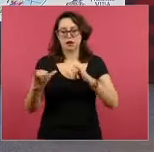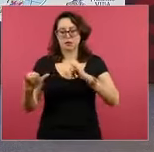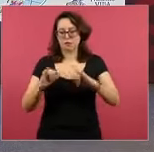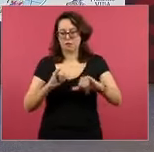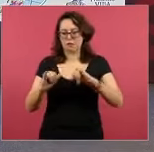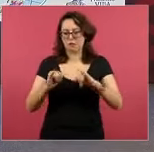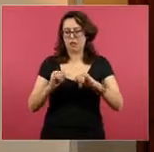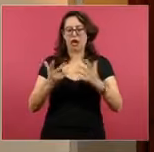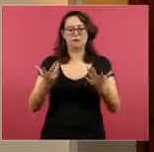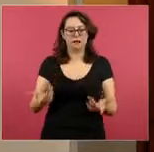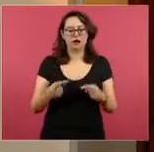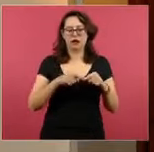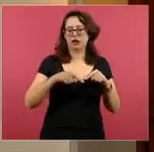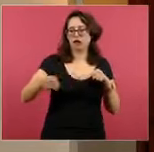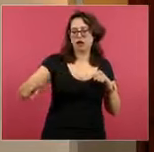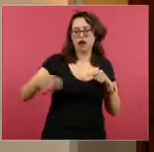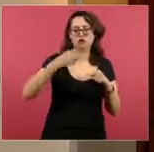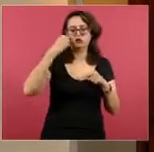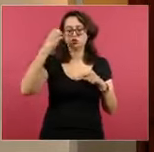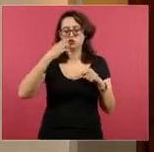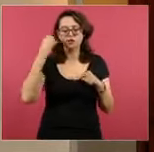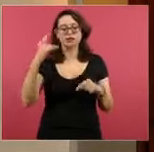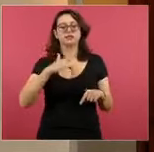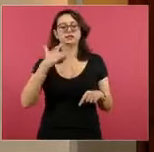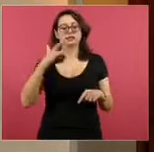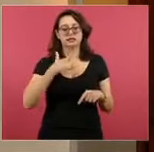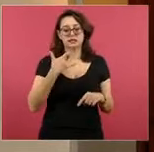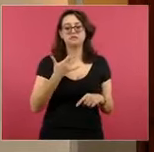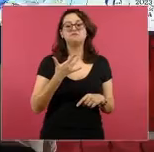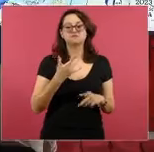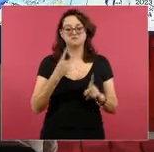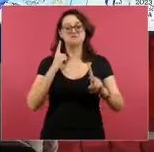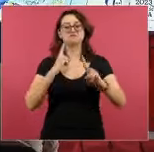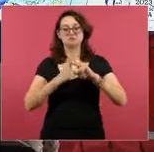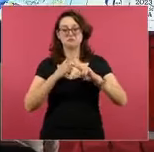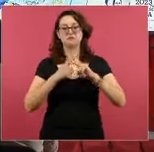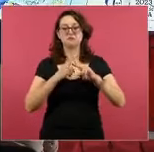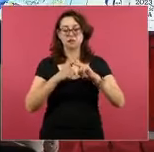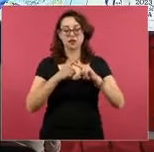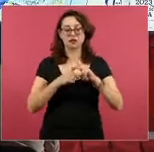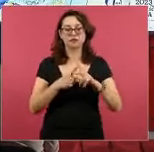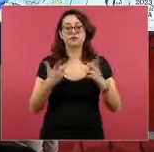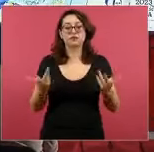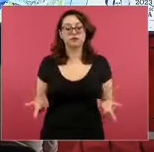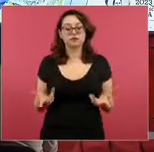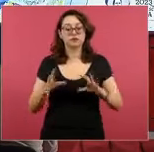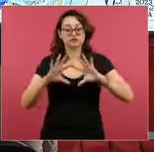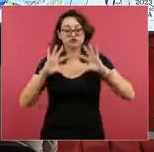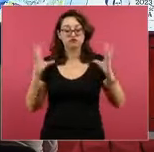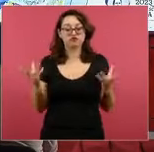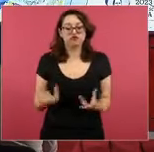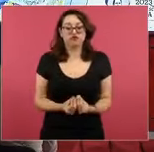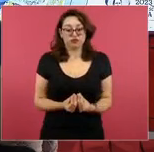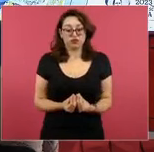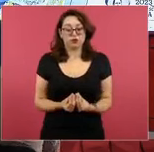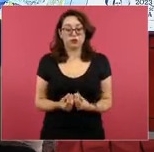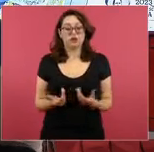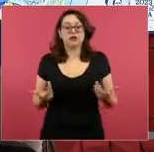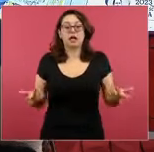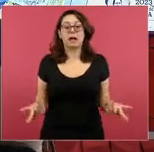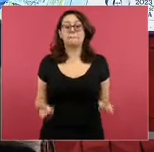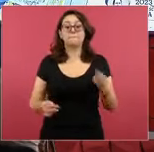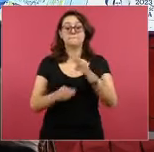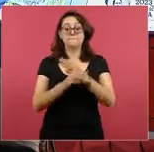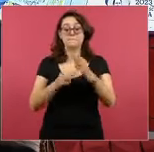casa a la escuela, y son habilidades matemáticas que se van a desarrollar ya no de forma fragmentada. Eso sí es necesario que